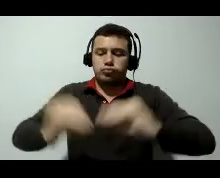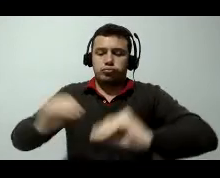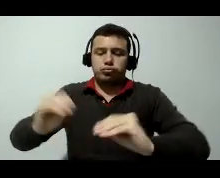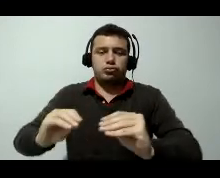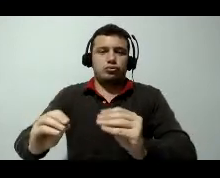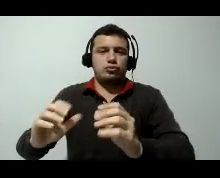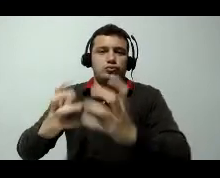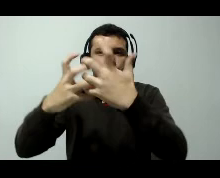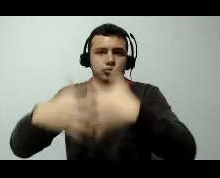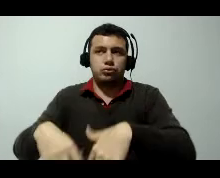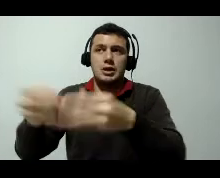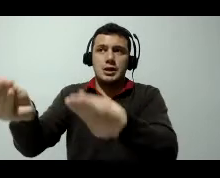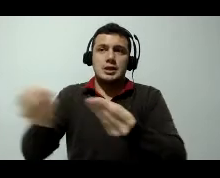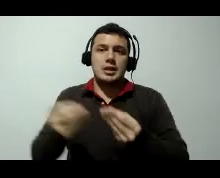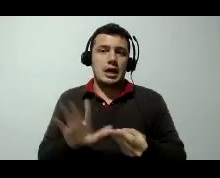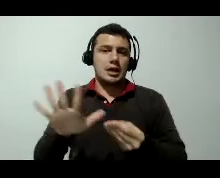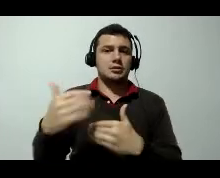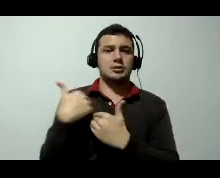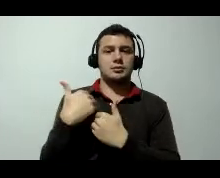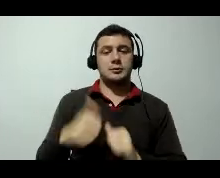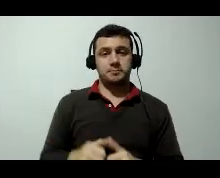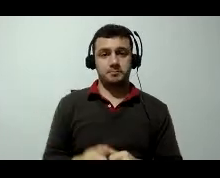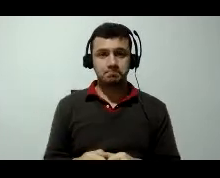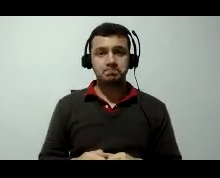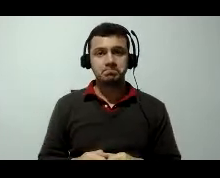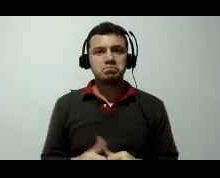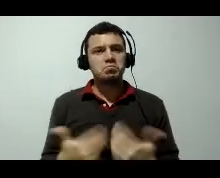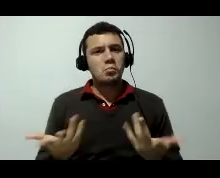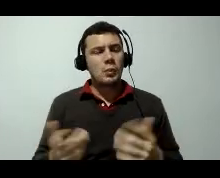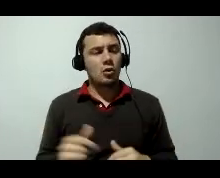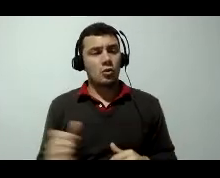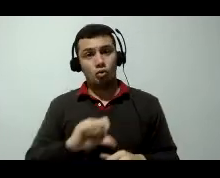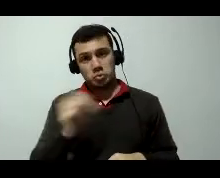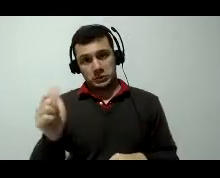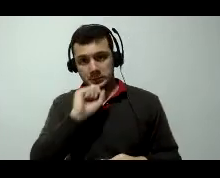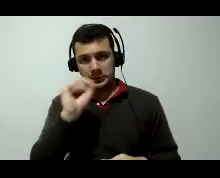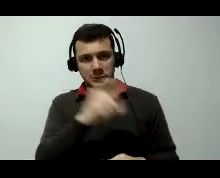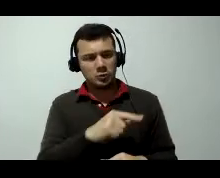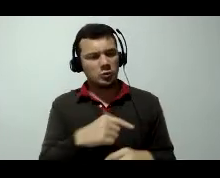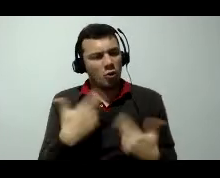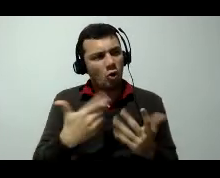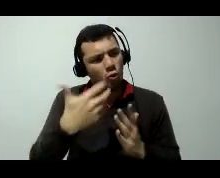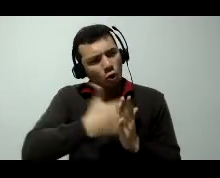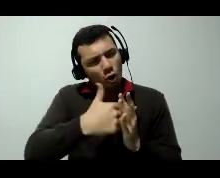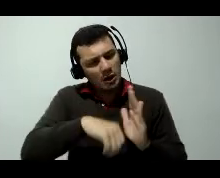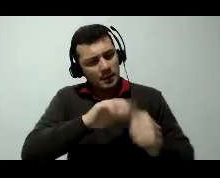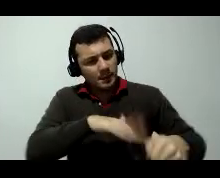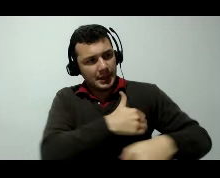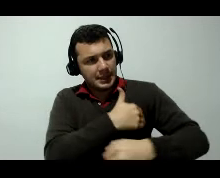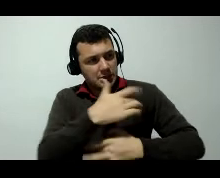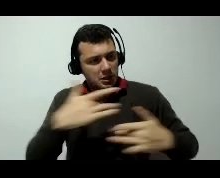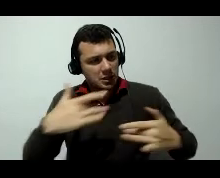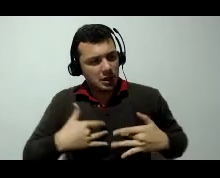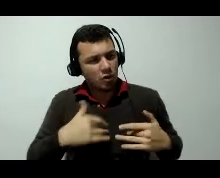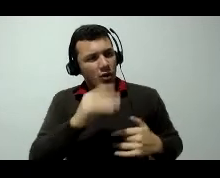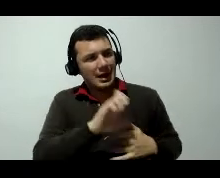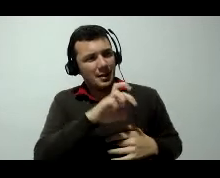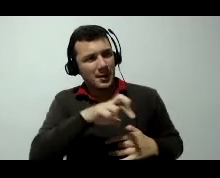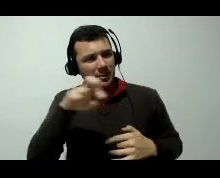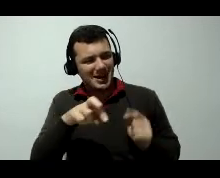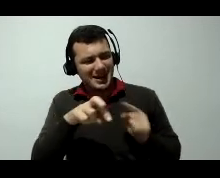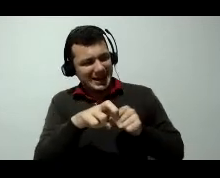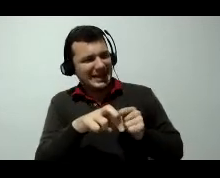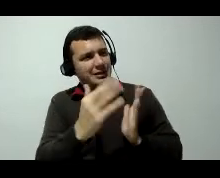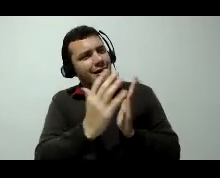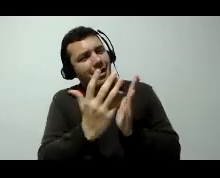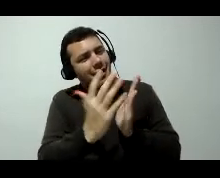frente a estos EPP? Se encuentra en la página del ministerio, pueden encontrar toda esta normatividad. Cuando ustedes tengan estas